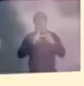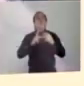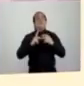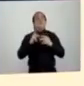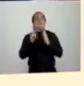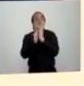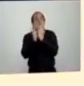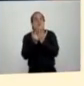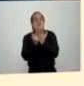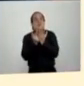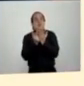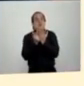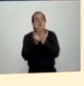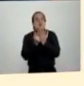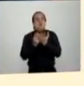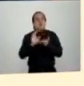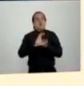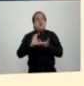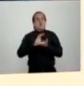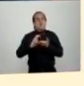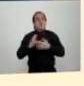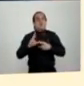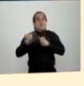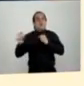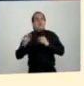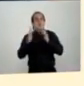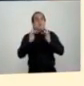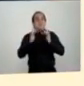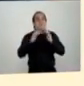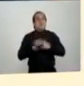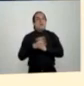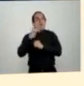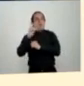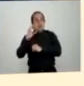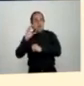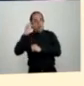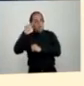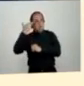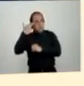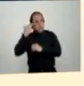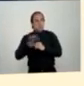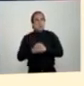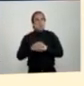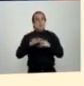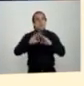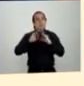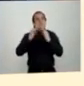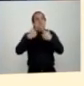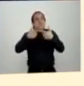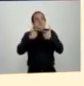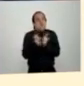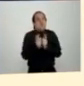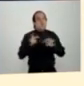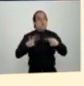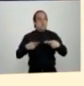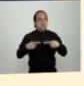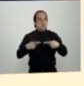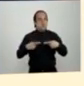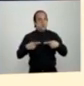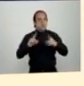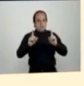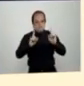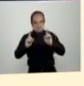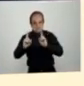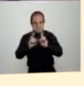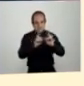Es decir, es un grupo de personas, es una novela en el fondo muy tradicional, grupo de personas desplazadas de su